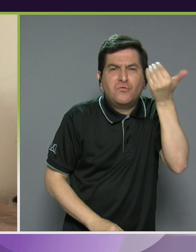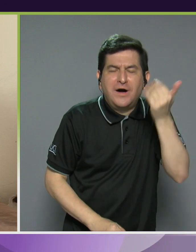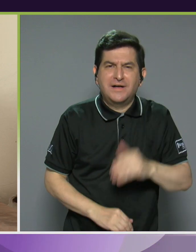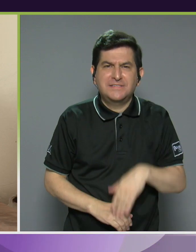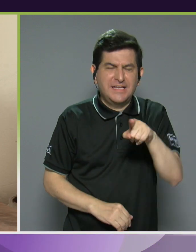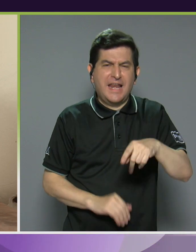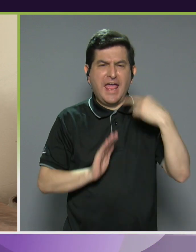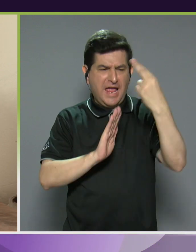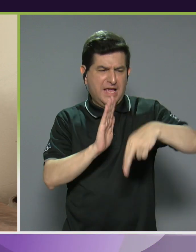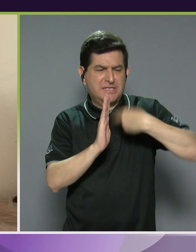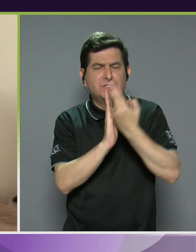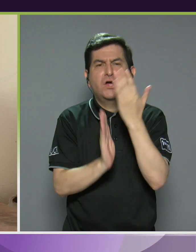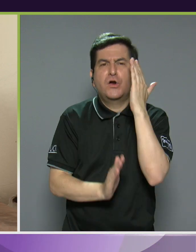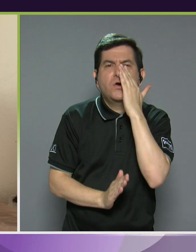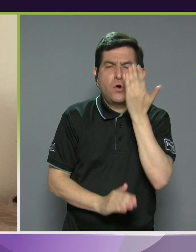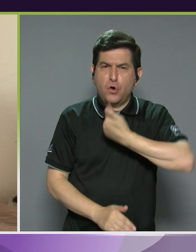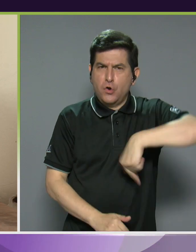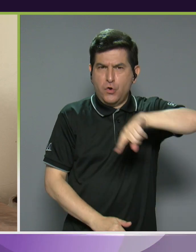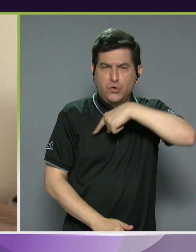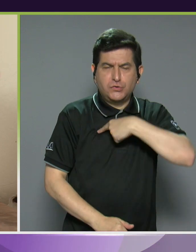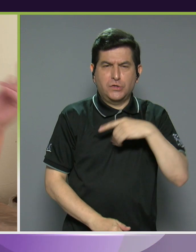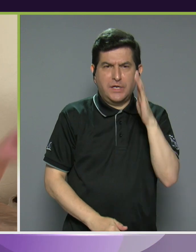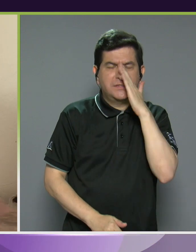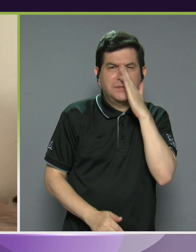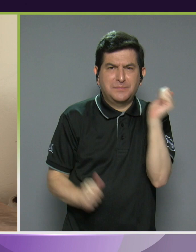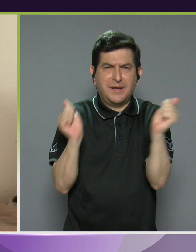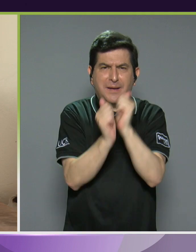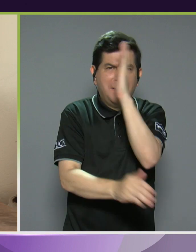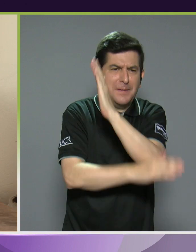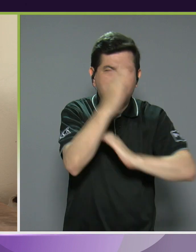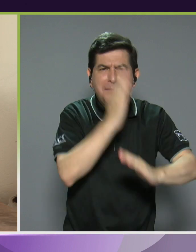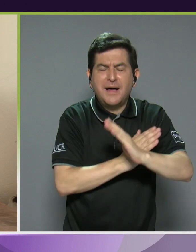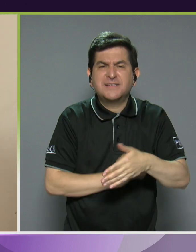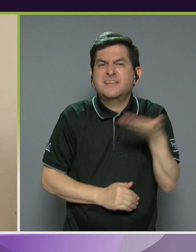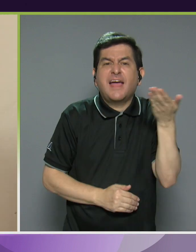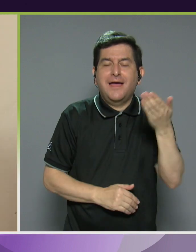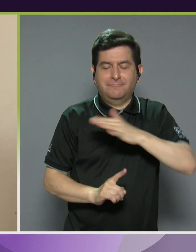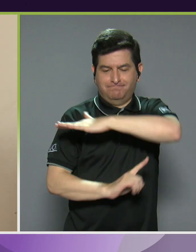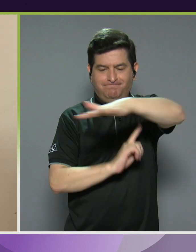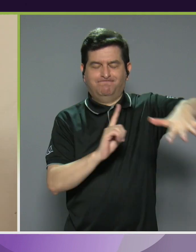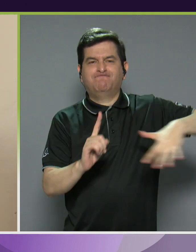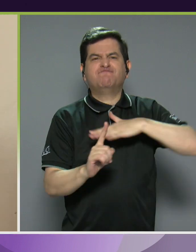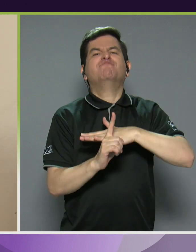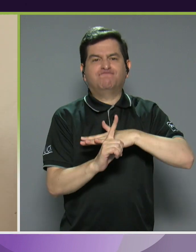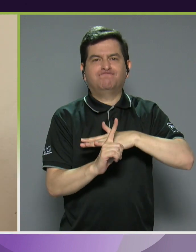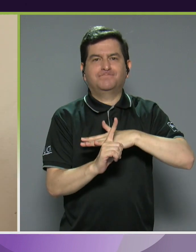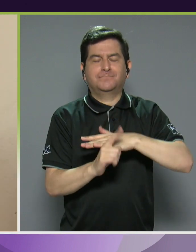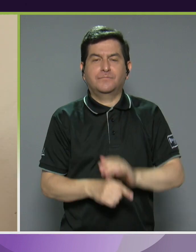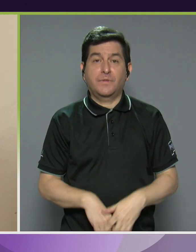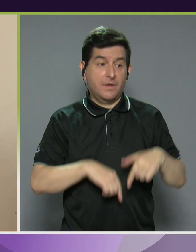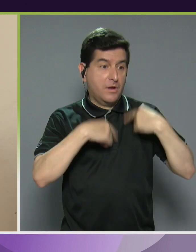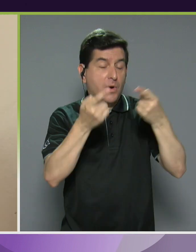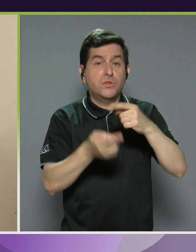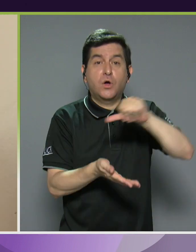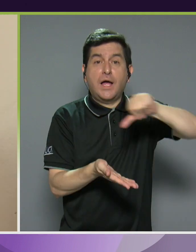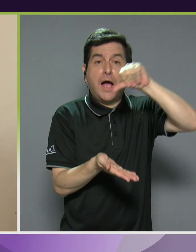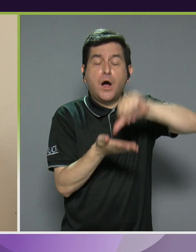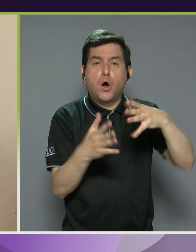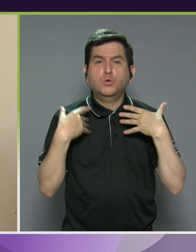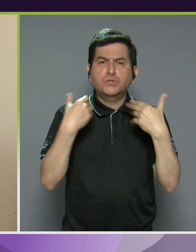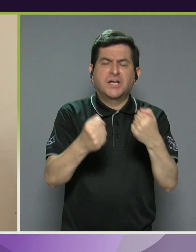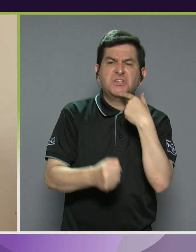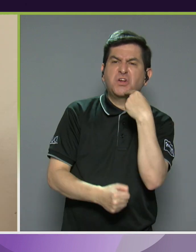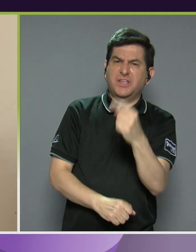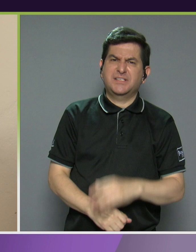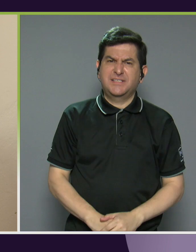de mamá para nosotras las mamás con discapacidad, precisamente el entorno. ¿Verdad? Cuando vamos a los centros de salud y se nos dice,